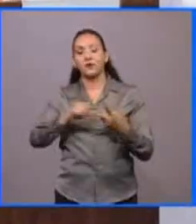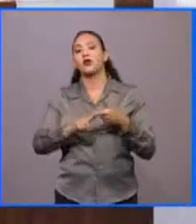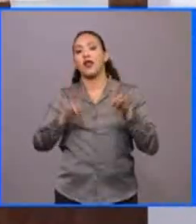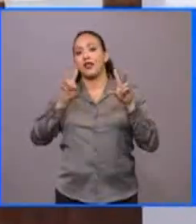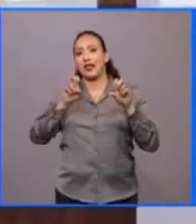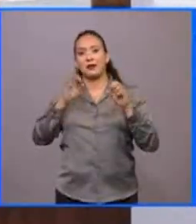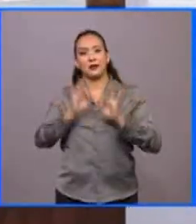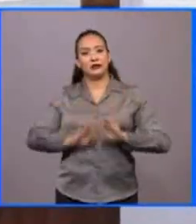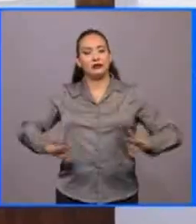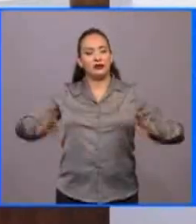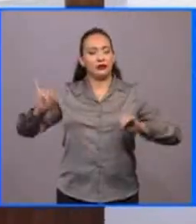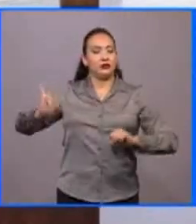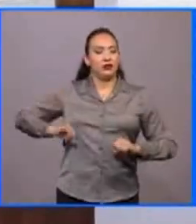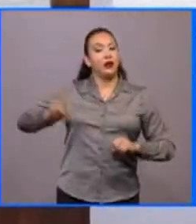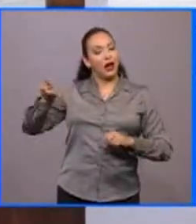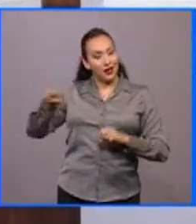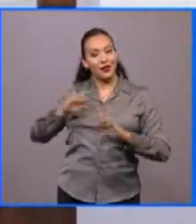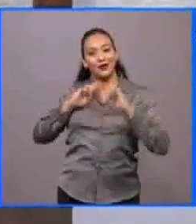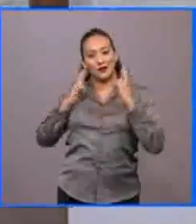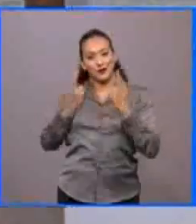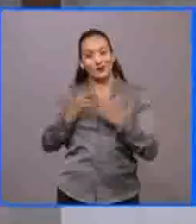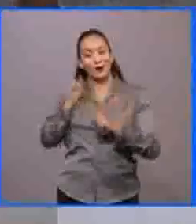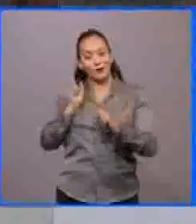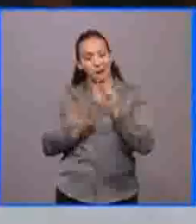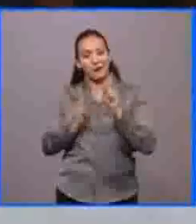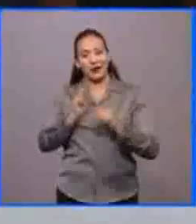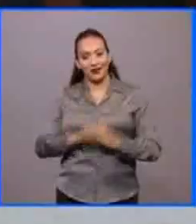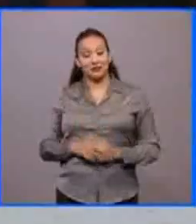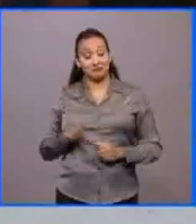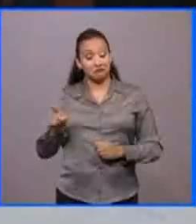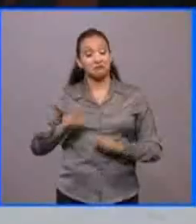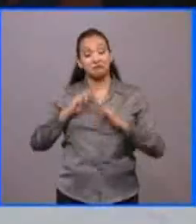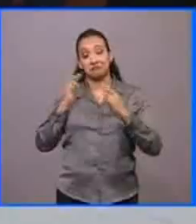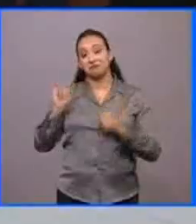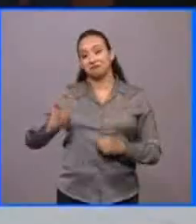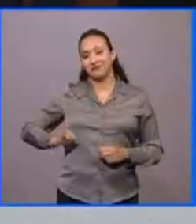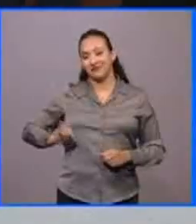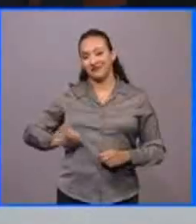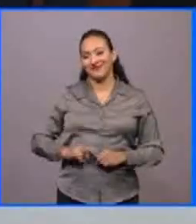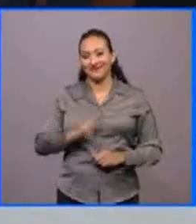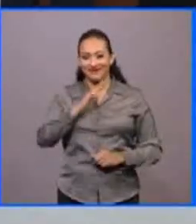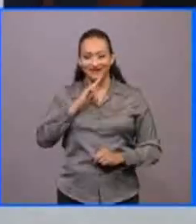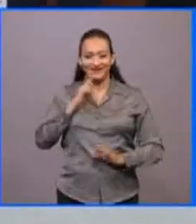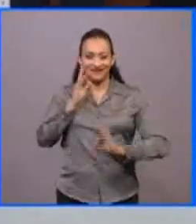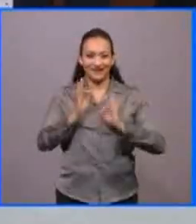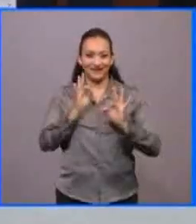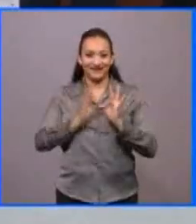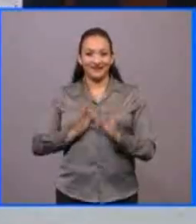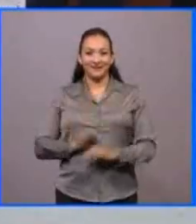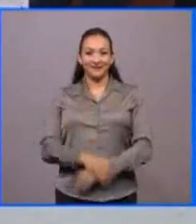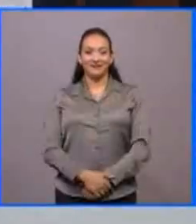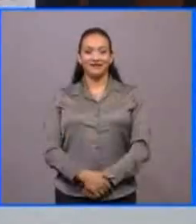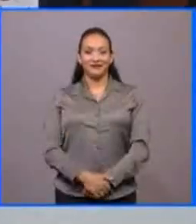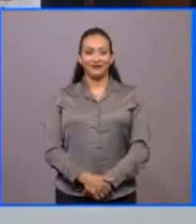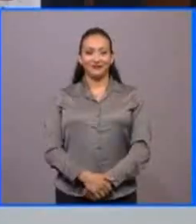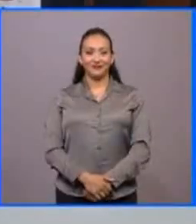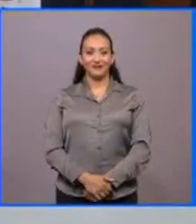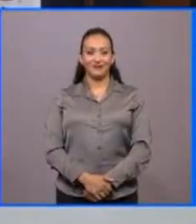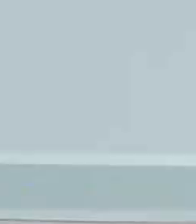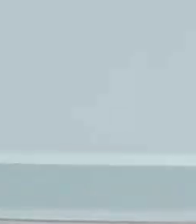relevantes que han establecido sobre diversos temas. Con información de José Luis Guerra García para el canal del Poder Judicial de la